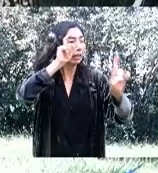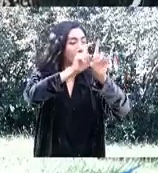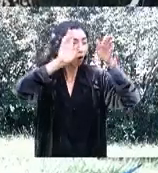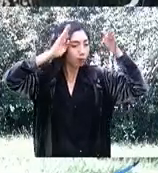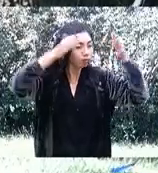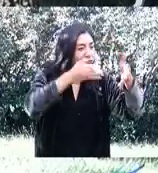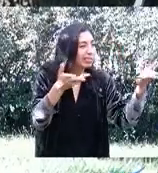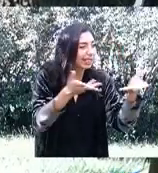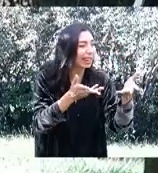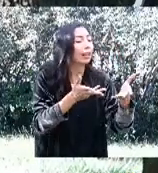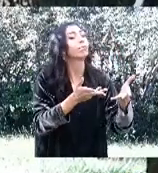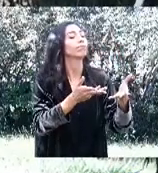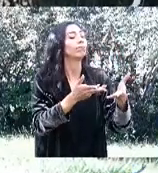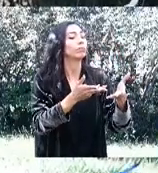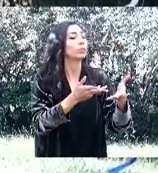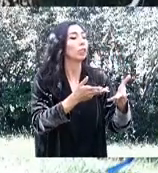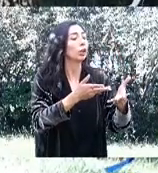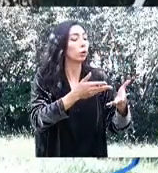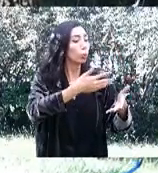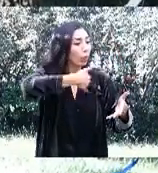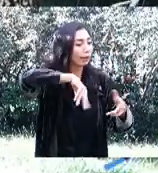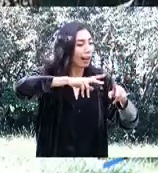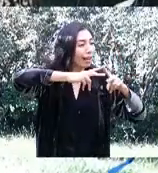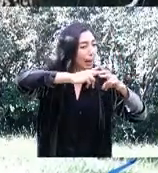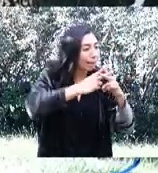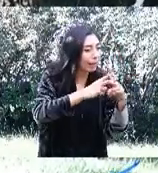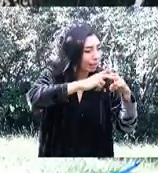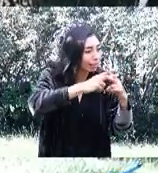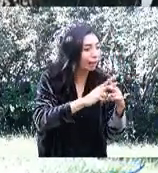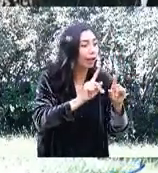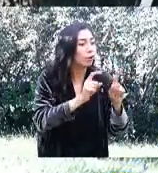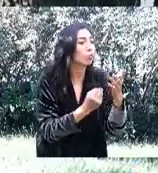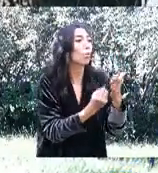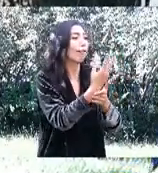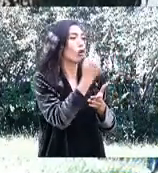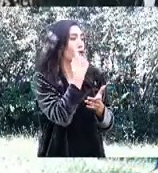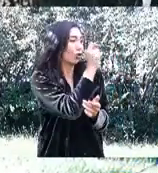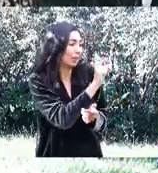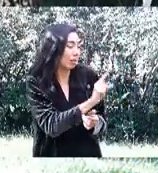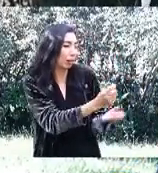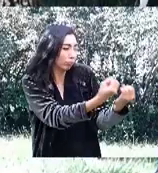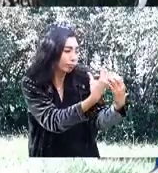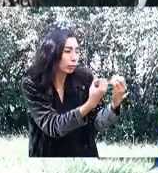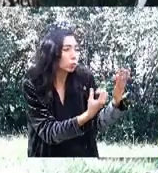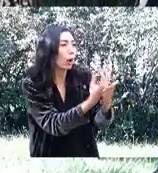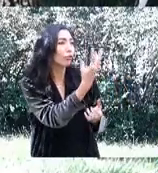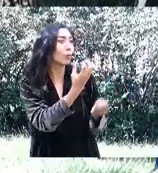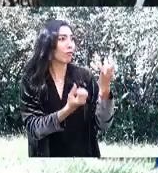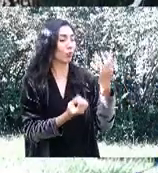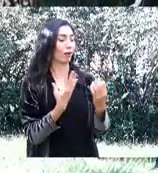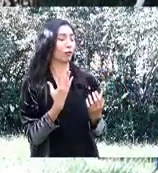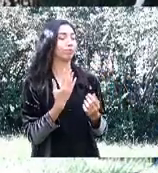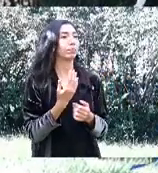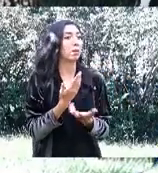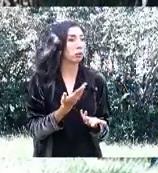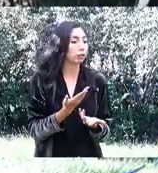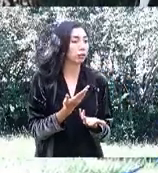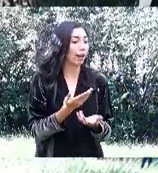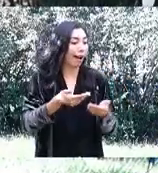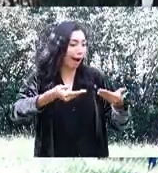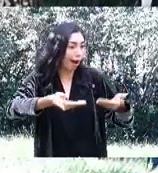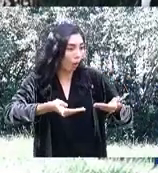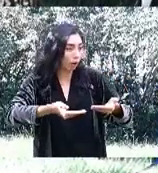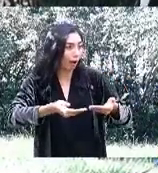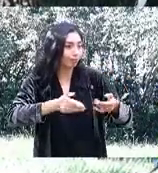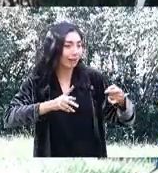actualización de nuestras herramientas y de el conocimiento e por lo que tenem ahora con la